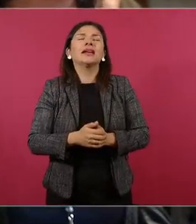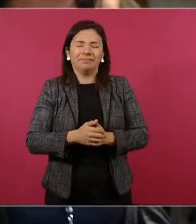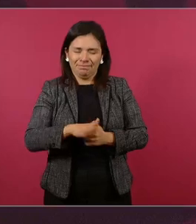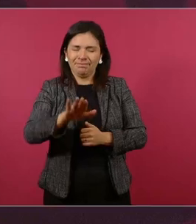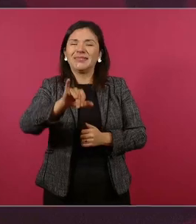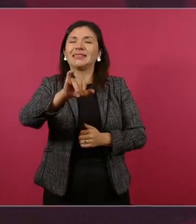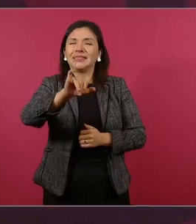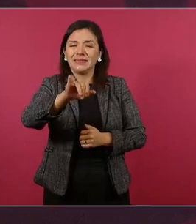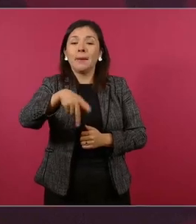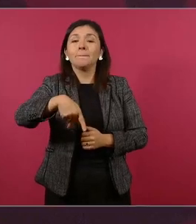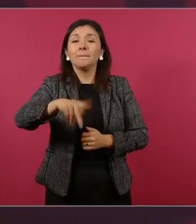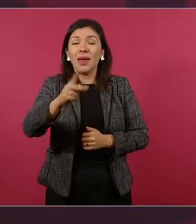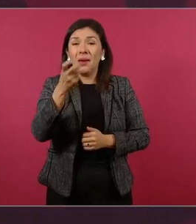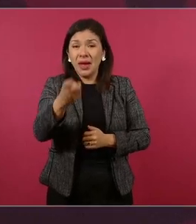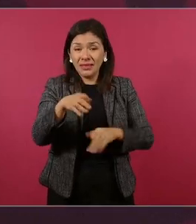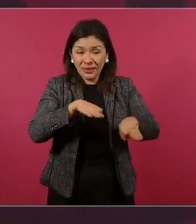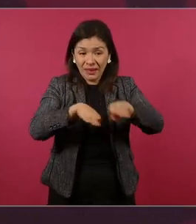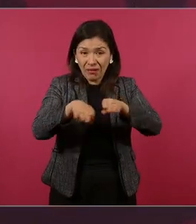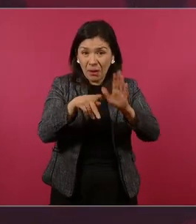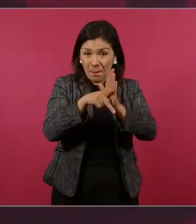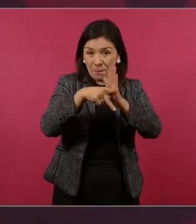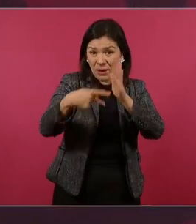pero es